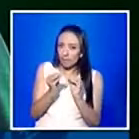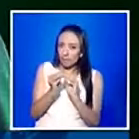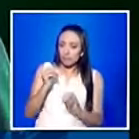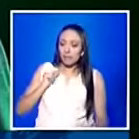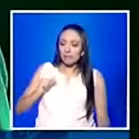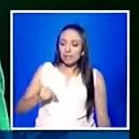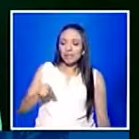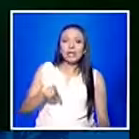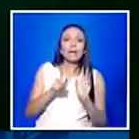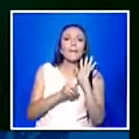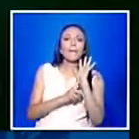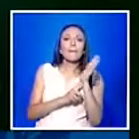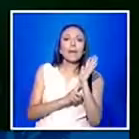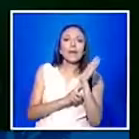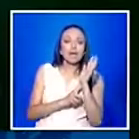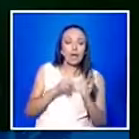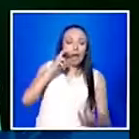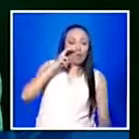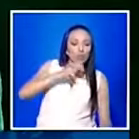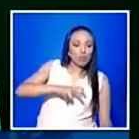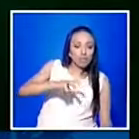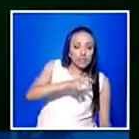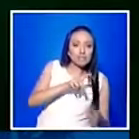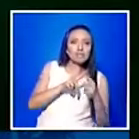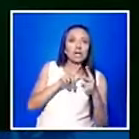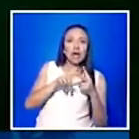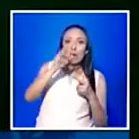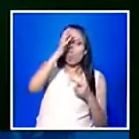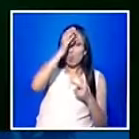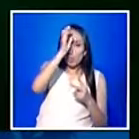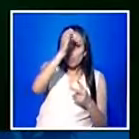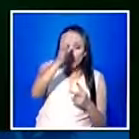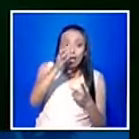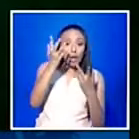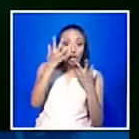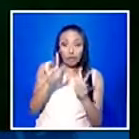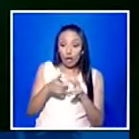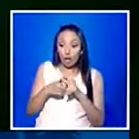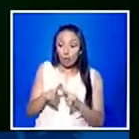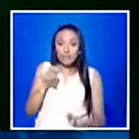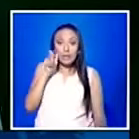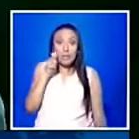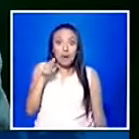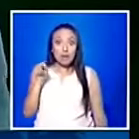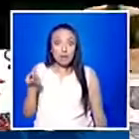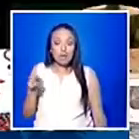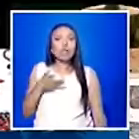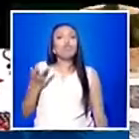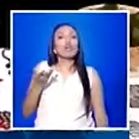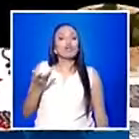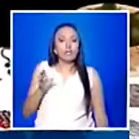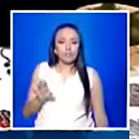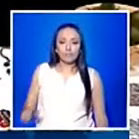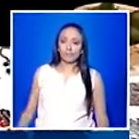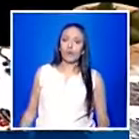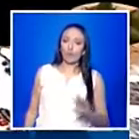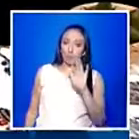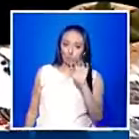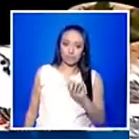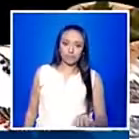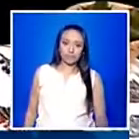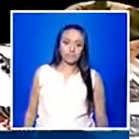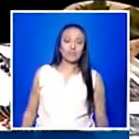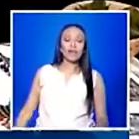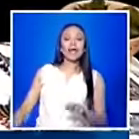feria turística, cultural, artesanal, que ya comienza a partir de mañana. ¿En dónde, vecinos? Anótenlo, en el Centro